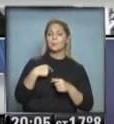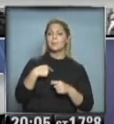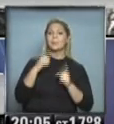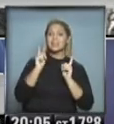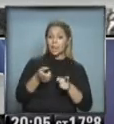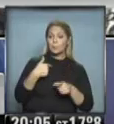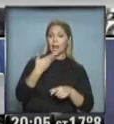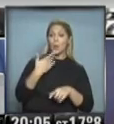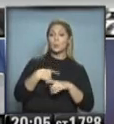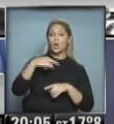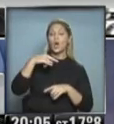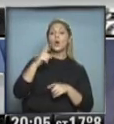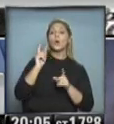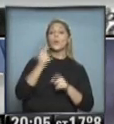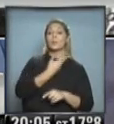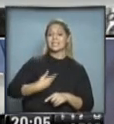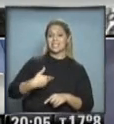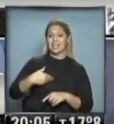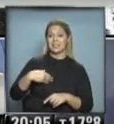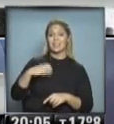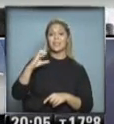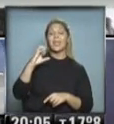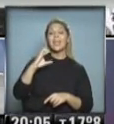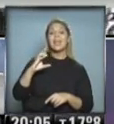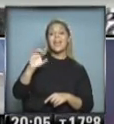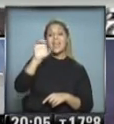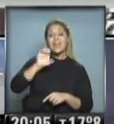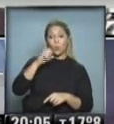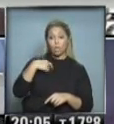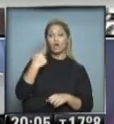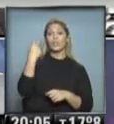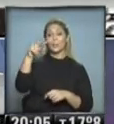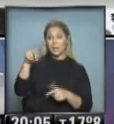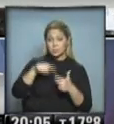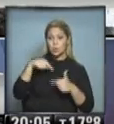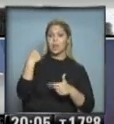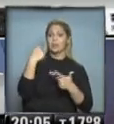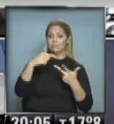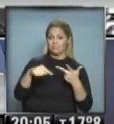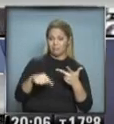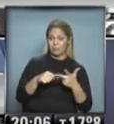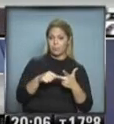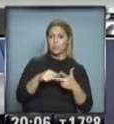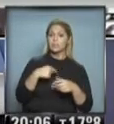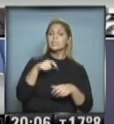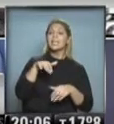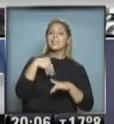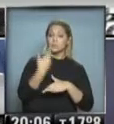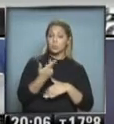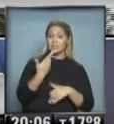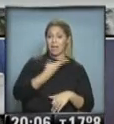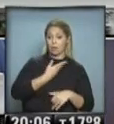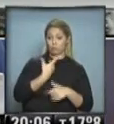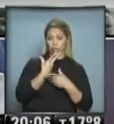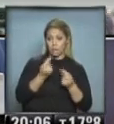Ecuador, Rafael Correa. Recordemos, reunión urgente convocada por la UNASUR luego de